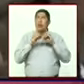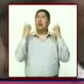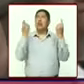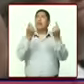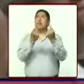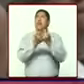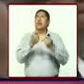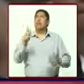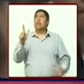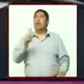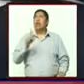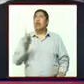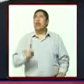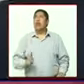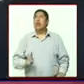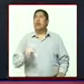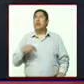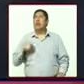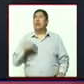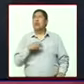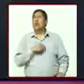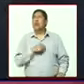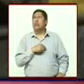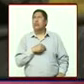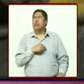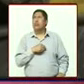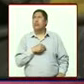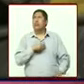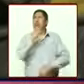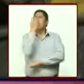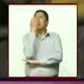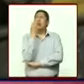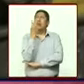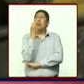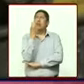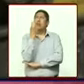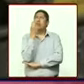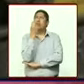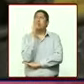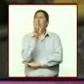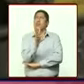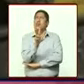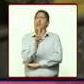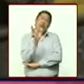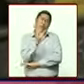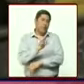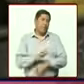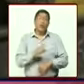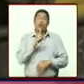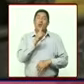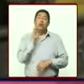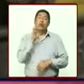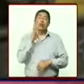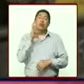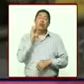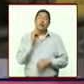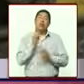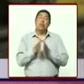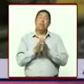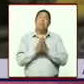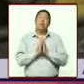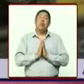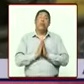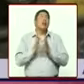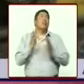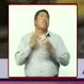de La Paz, lo que nosotros hemos estado hasta mediodía, tipo 3 de la tarde, estábamos más o menos con 160 solicitudes